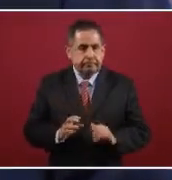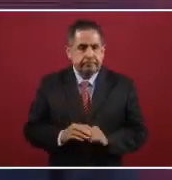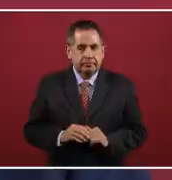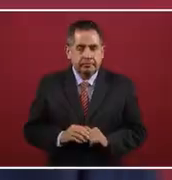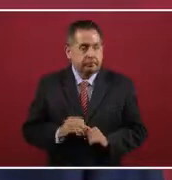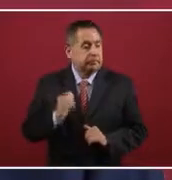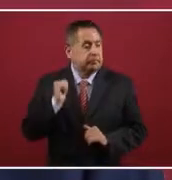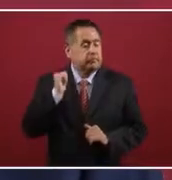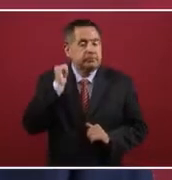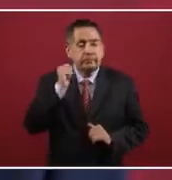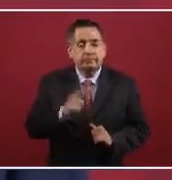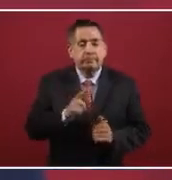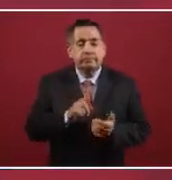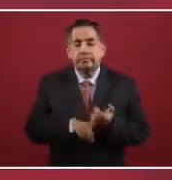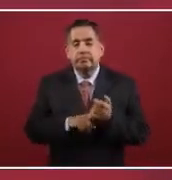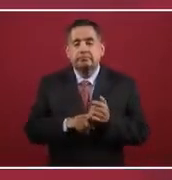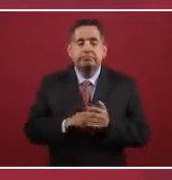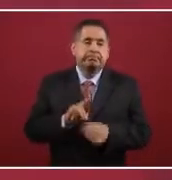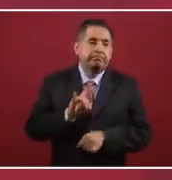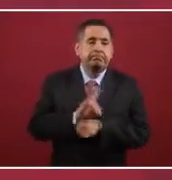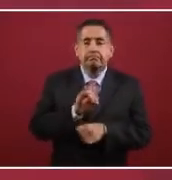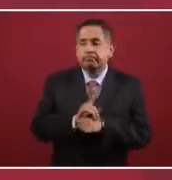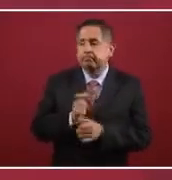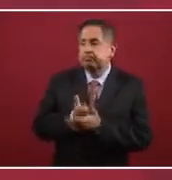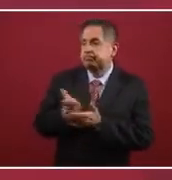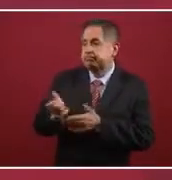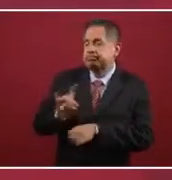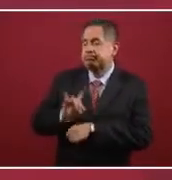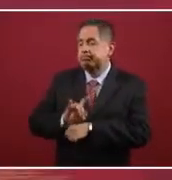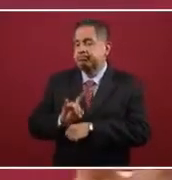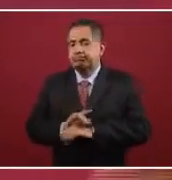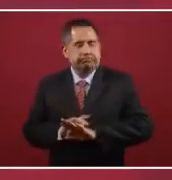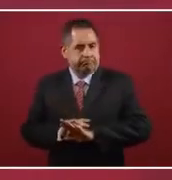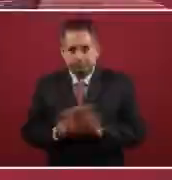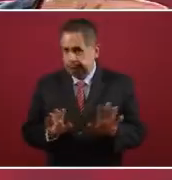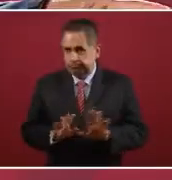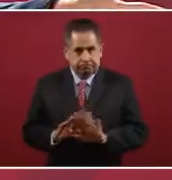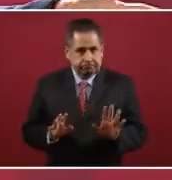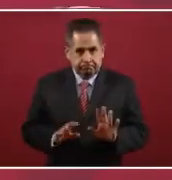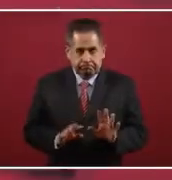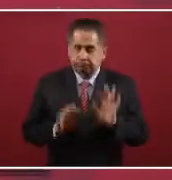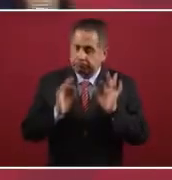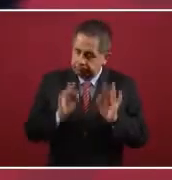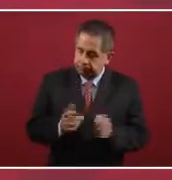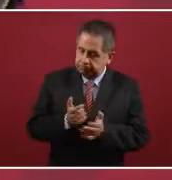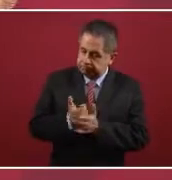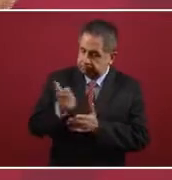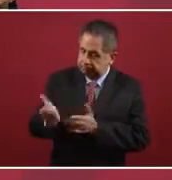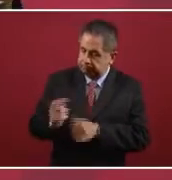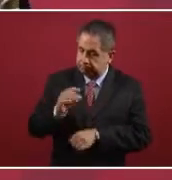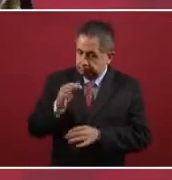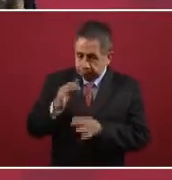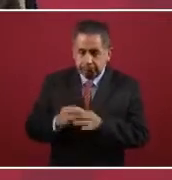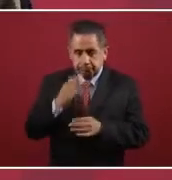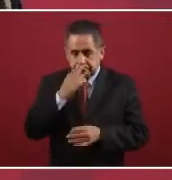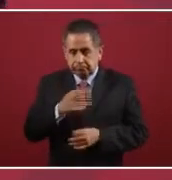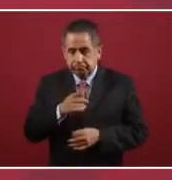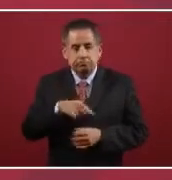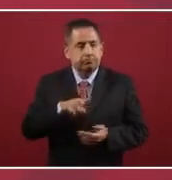cualquier posibilidad de simulación y de utilizar este instrumento para beneficio